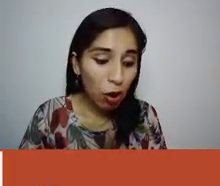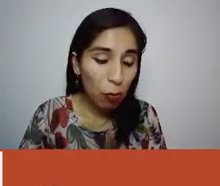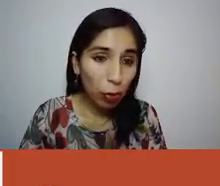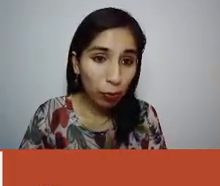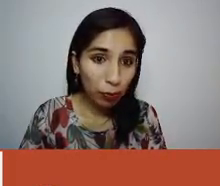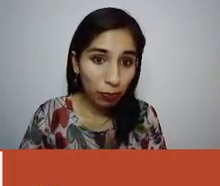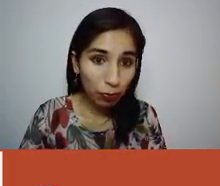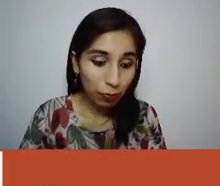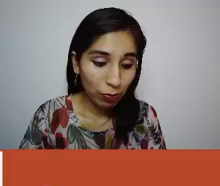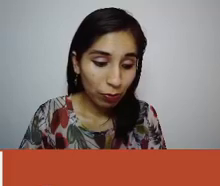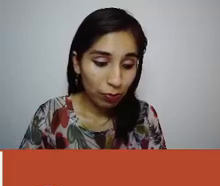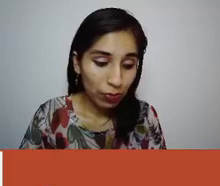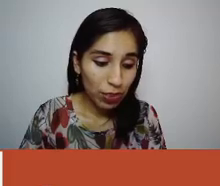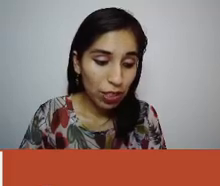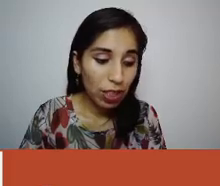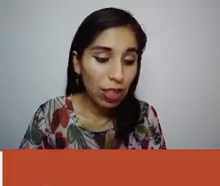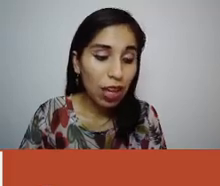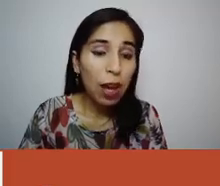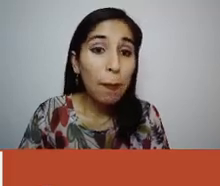como